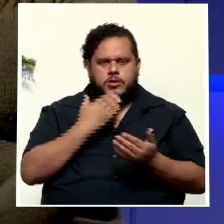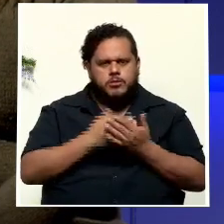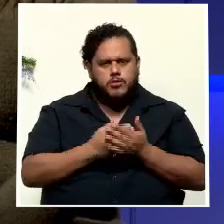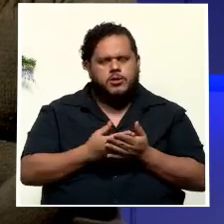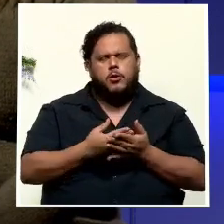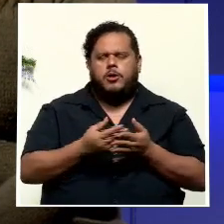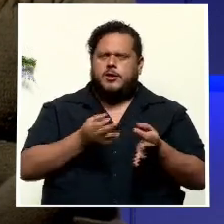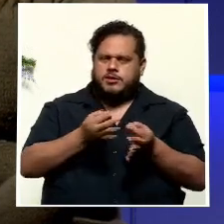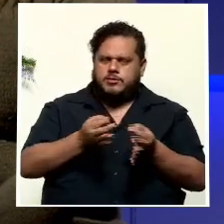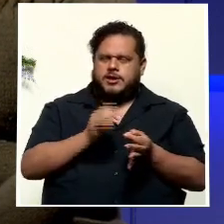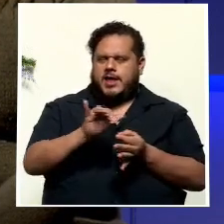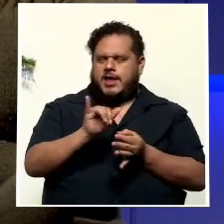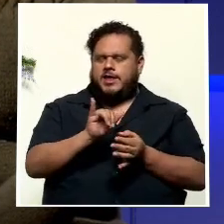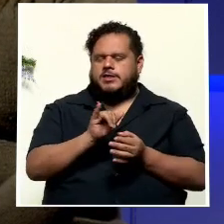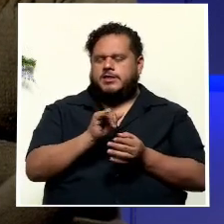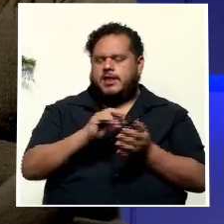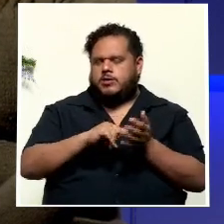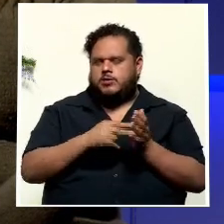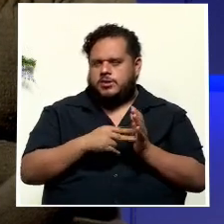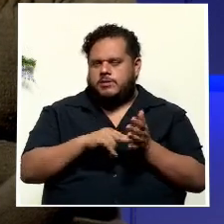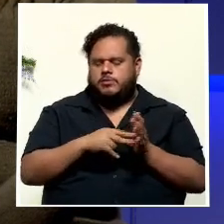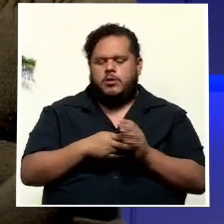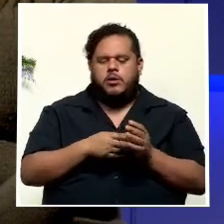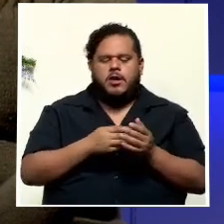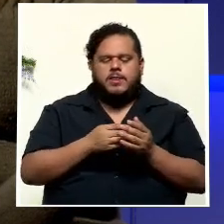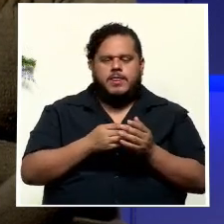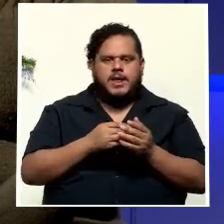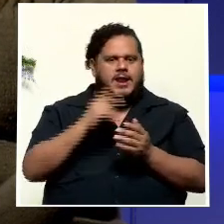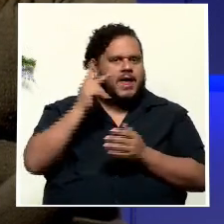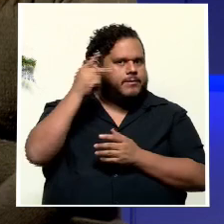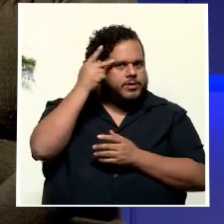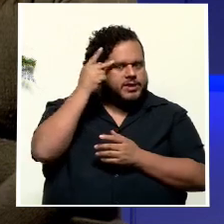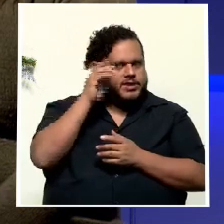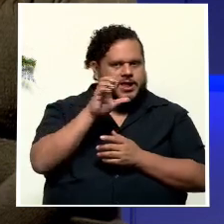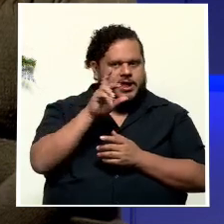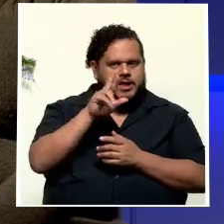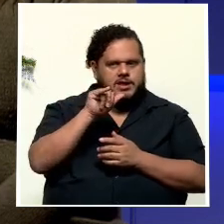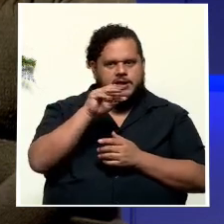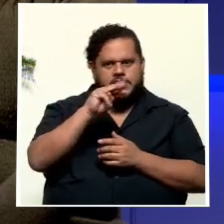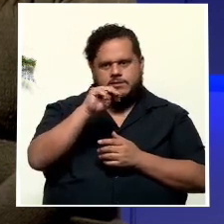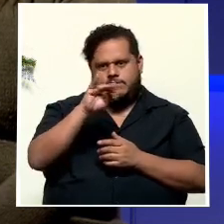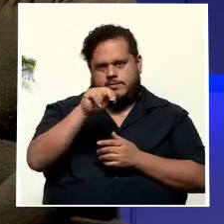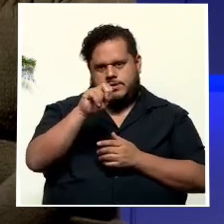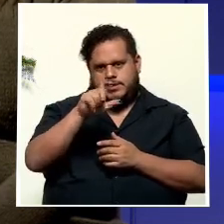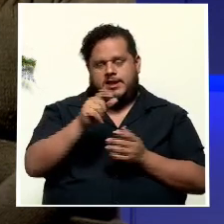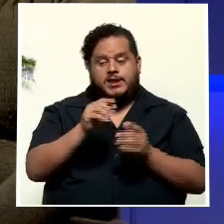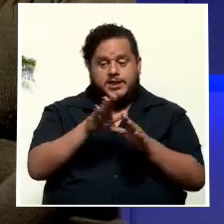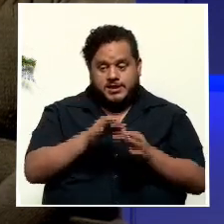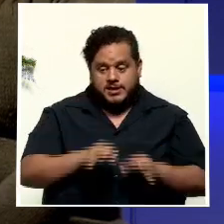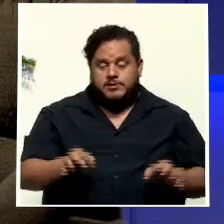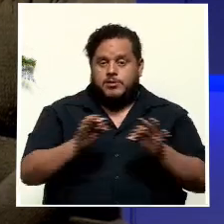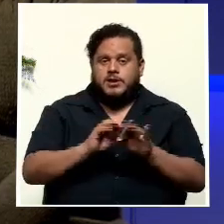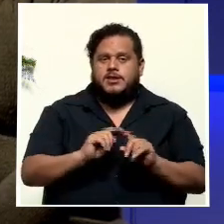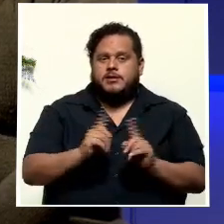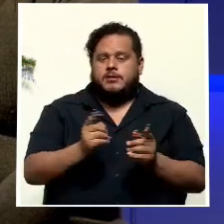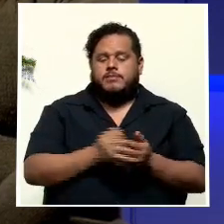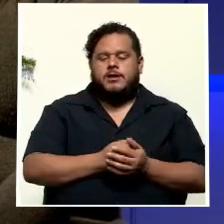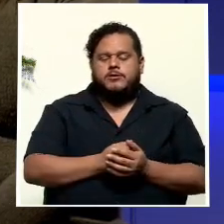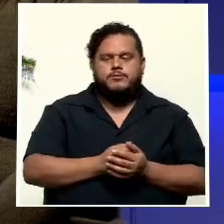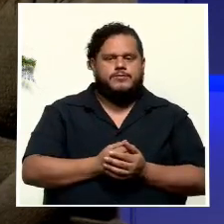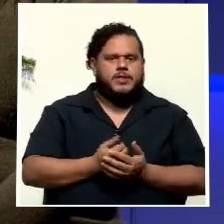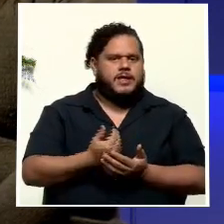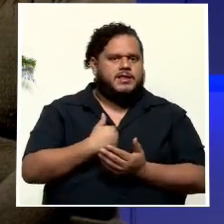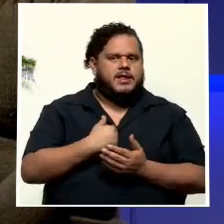la política criminal, porque como usted dice es fundamental, pero además tiene